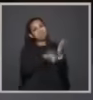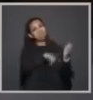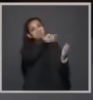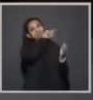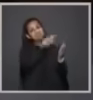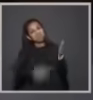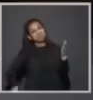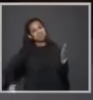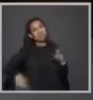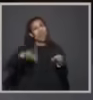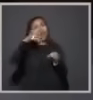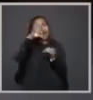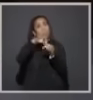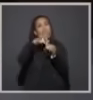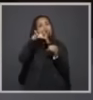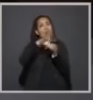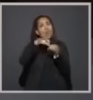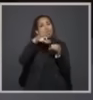Voto nulo. Voto nulo.